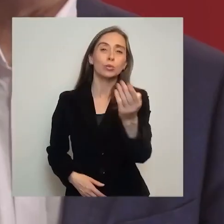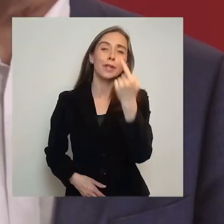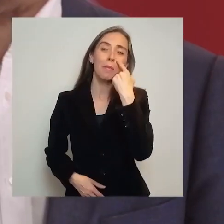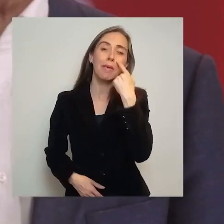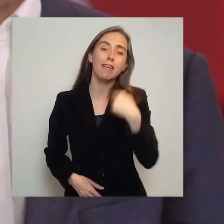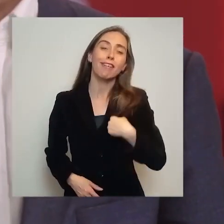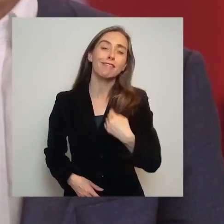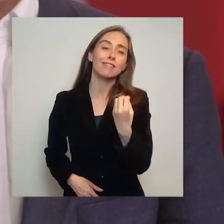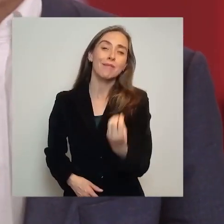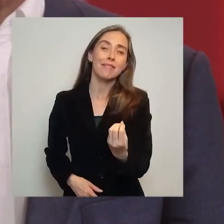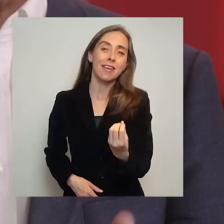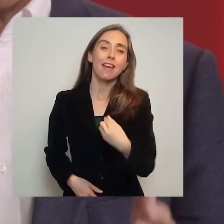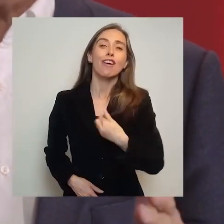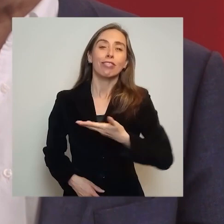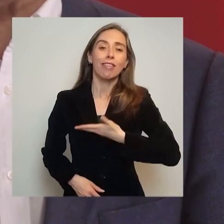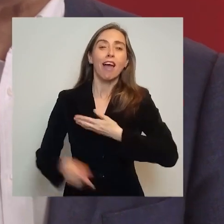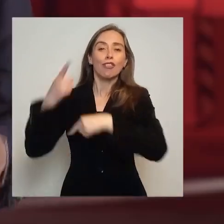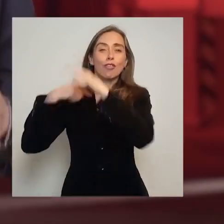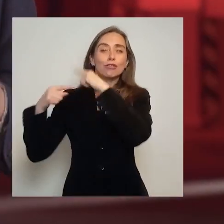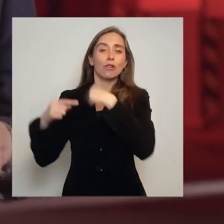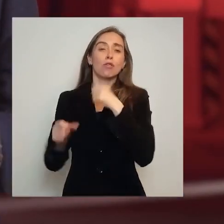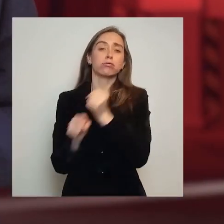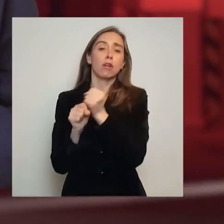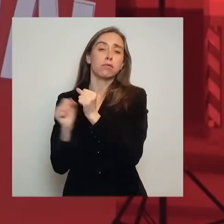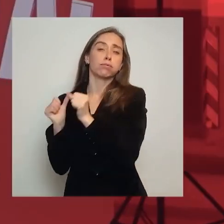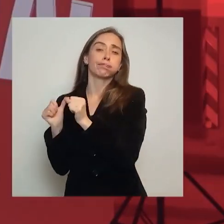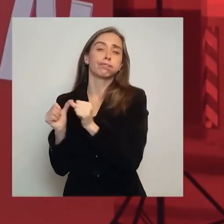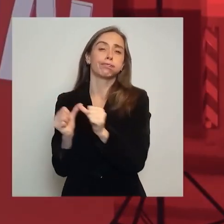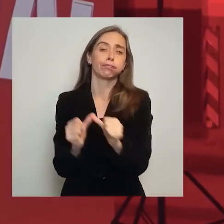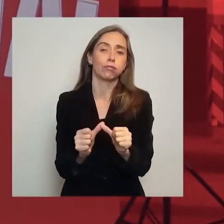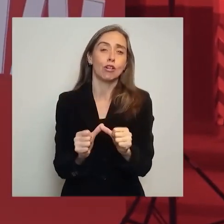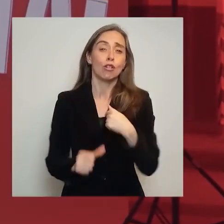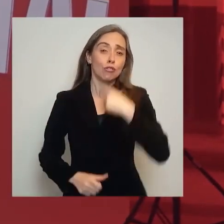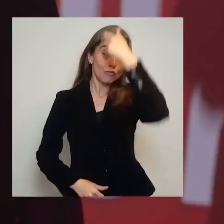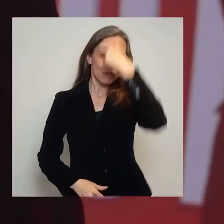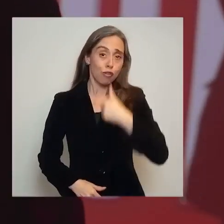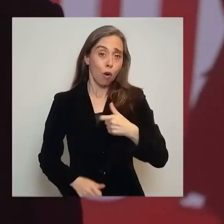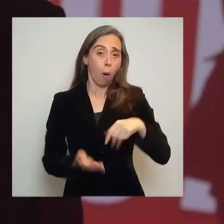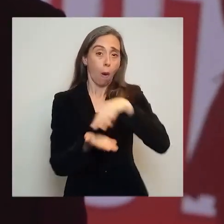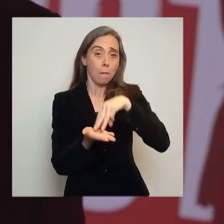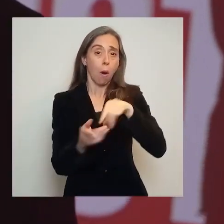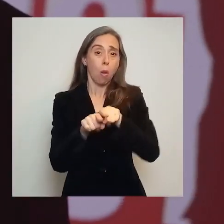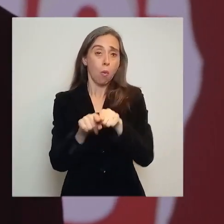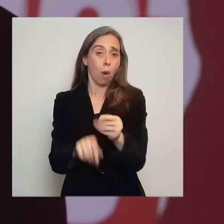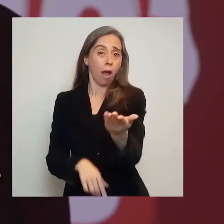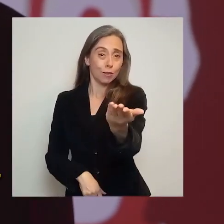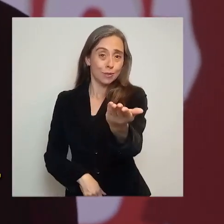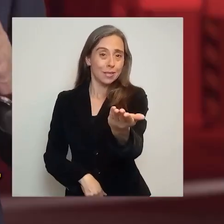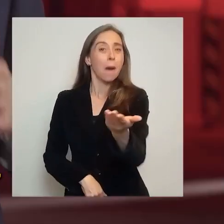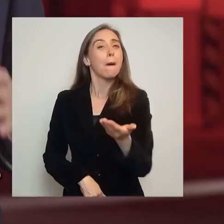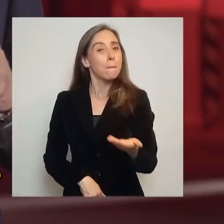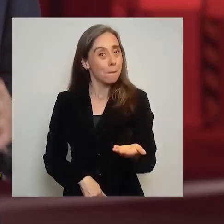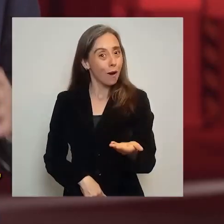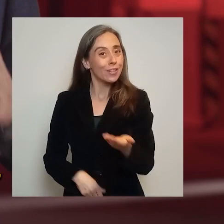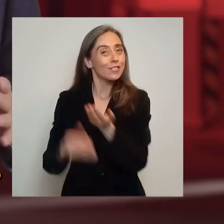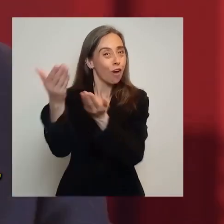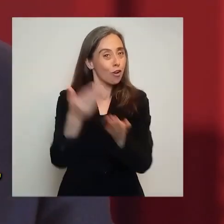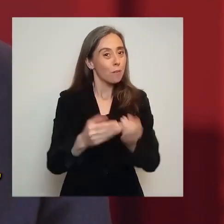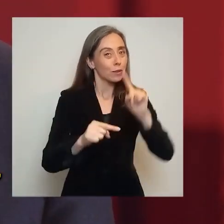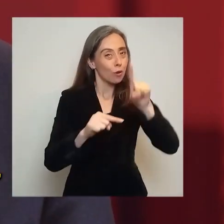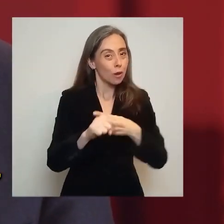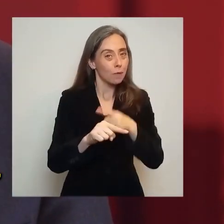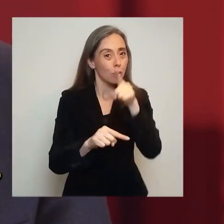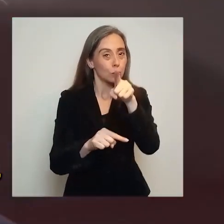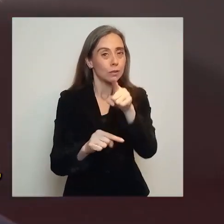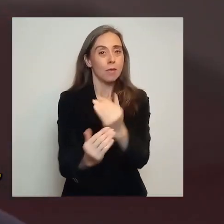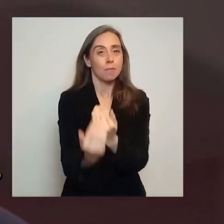Ustedes me conocen bien. Tengo una historia y una trayectoria. Soy maulino al igual que ustedes. Por eso los quiero invitar una vez